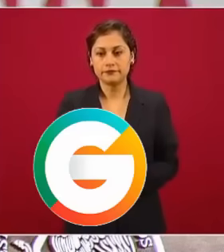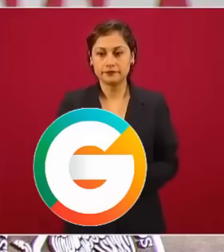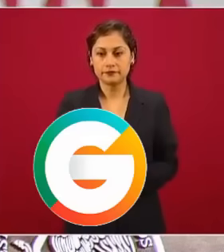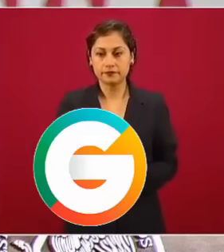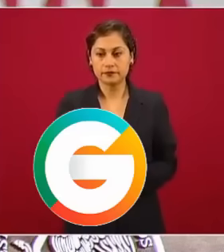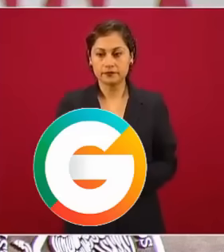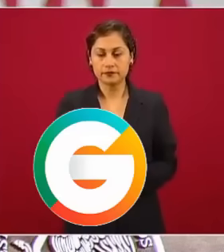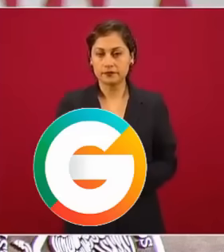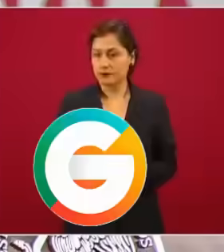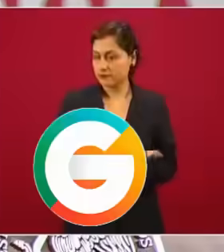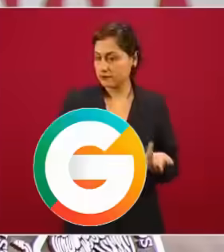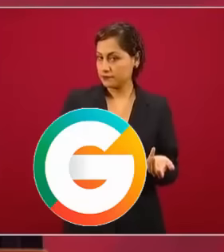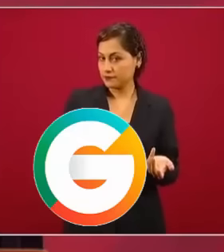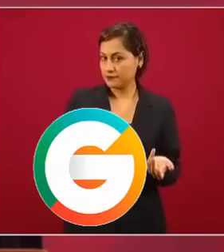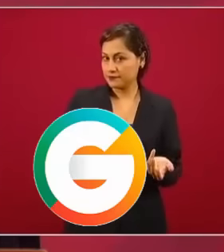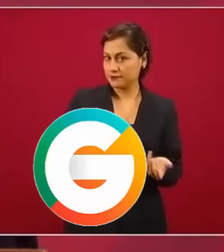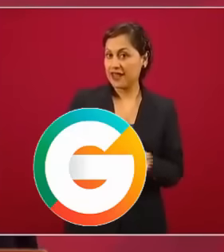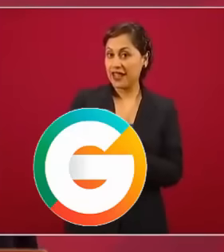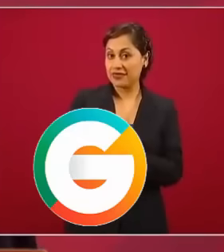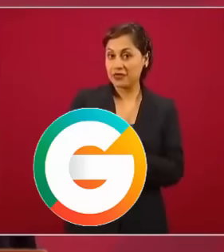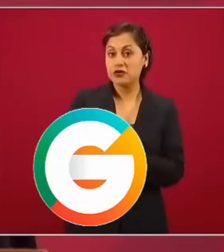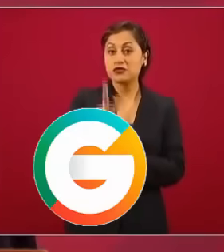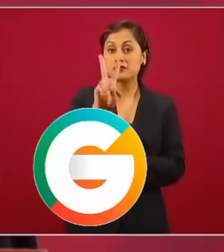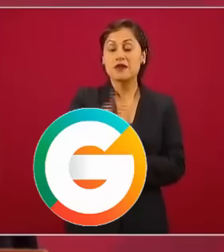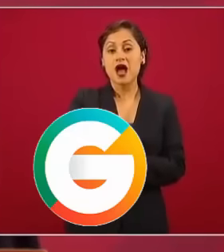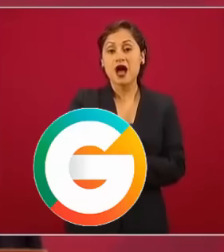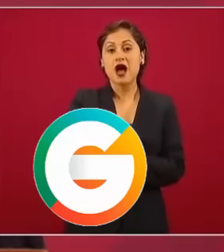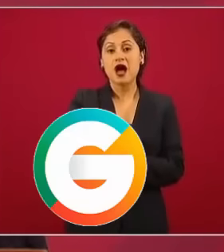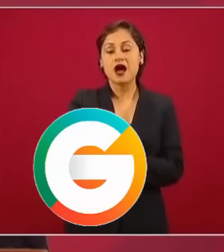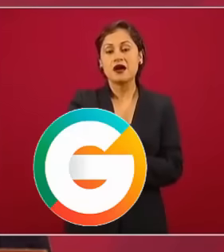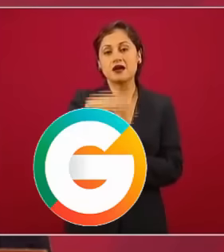Entonces, sí vale la pena